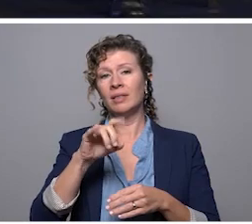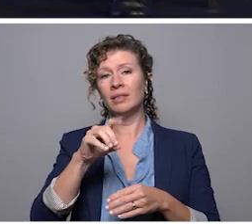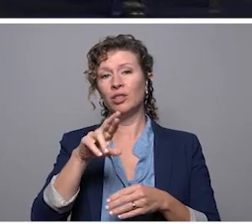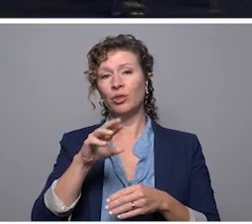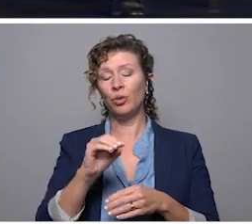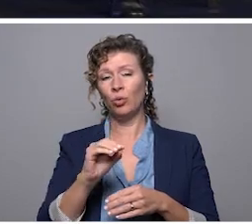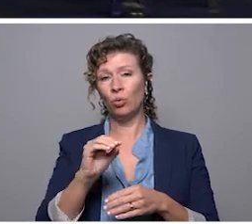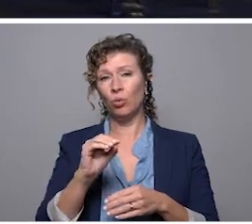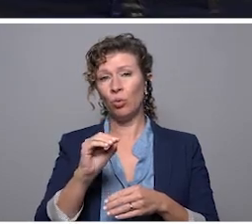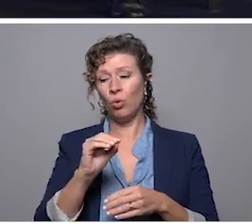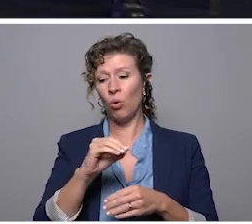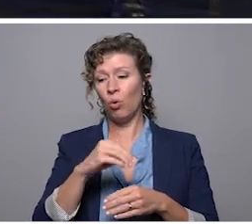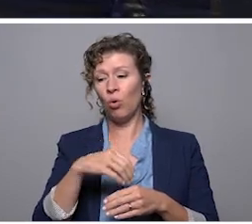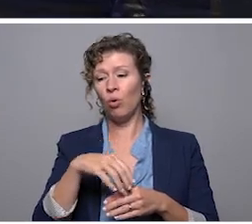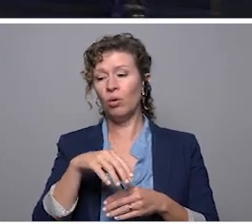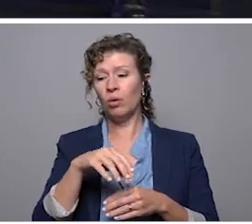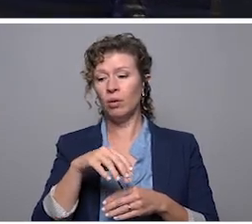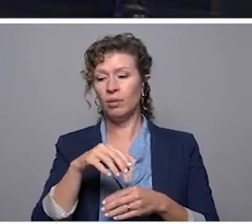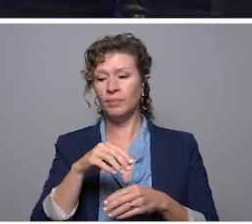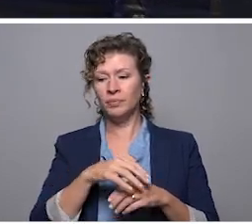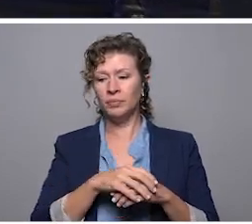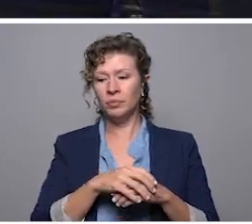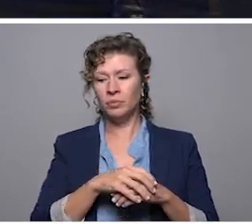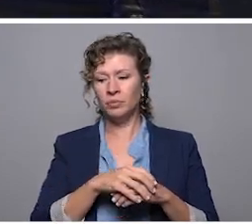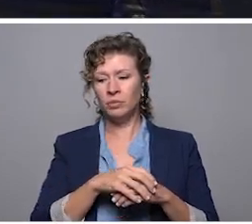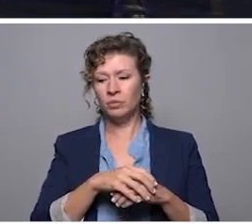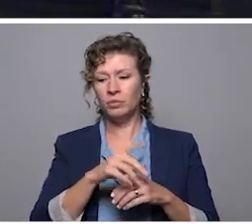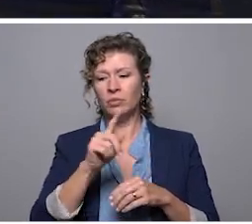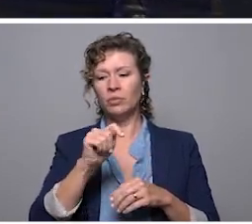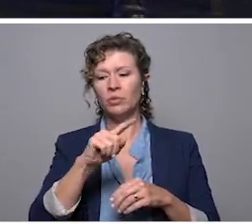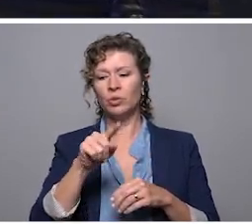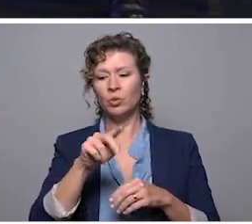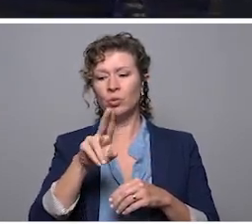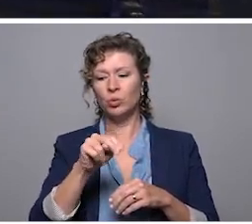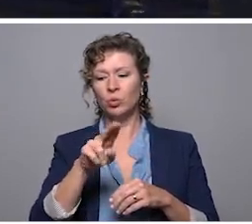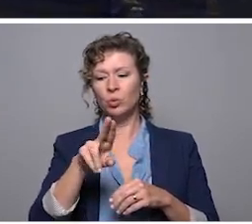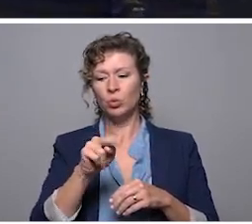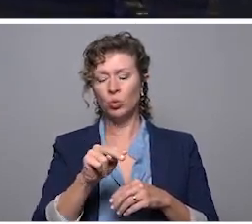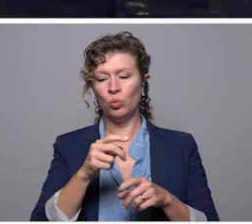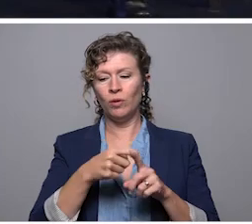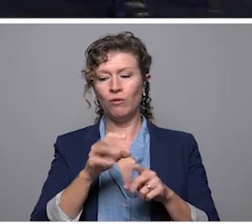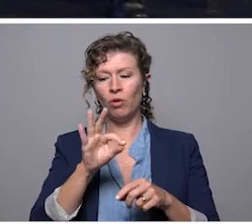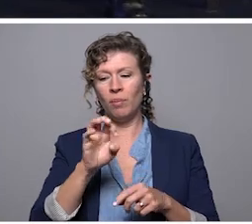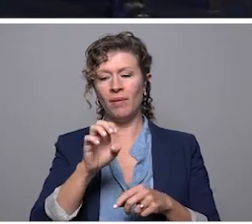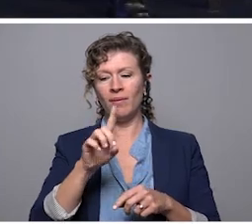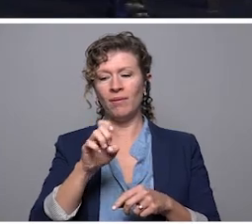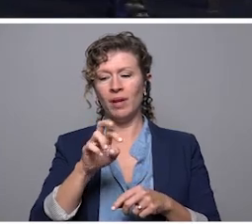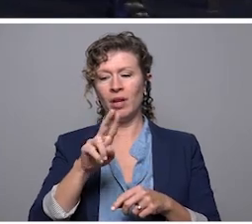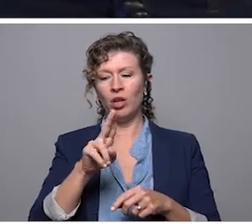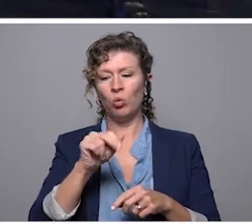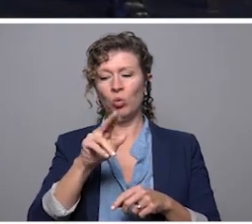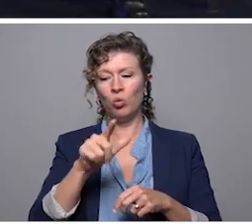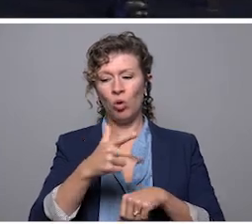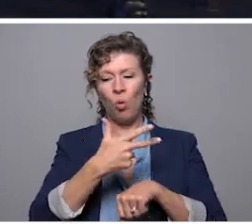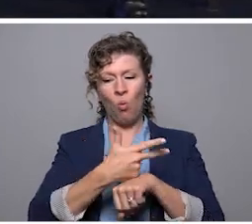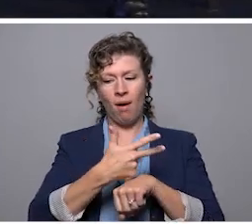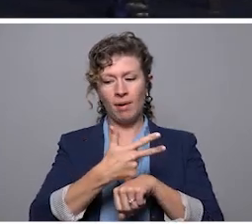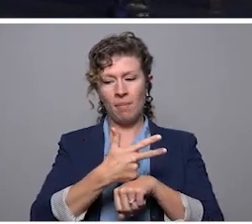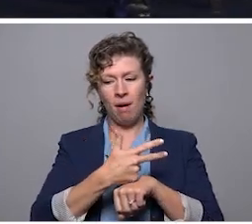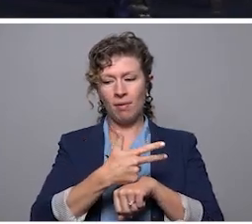feder rural Guatemala y tenemos a Juan Carlos urgiles de la cooperativa jardín